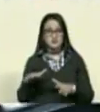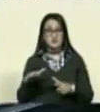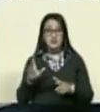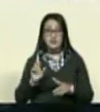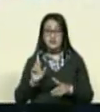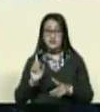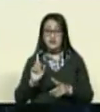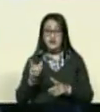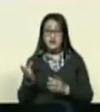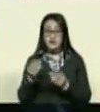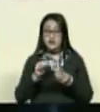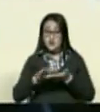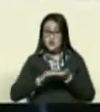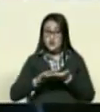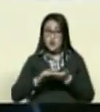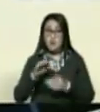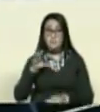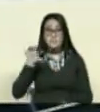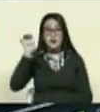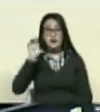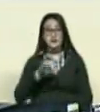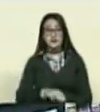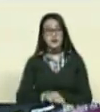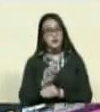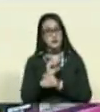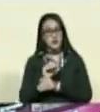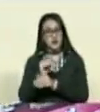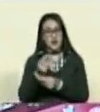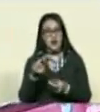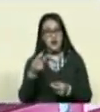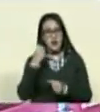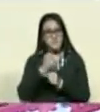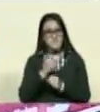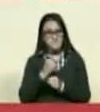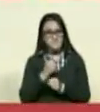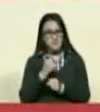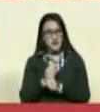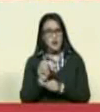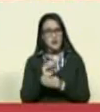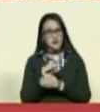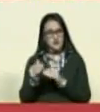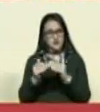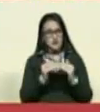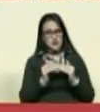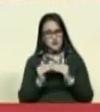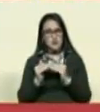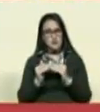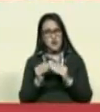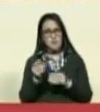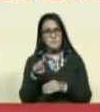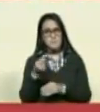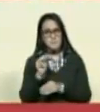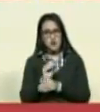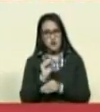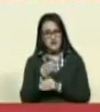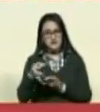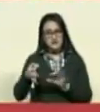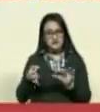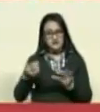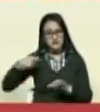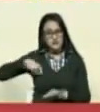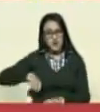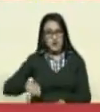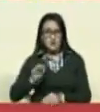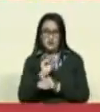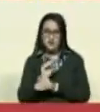país. Proteger el empleo, proteger la estabilidad, proteger el salario, proteger el Sestatique,